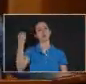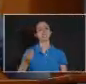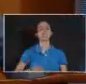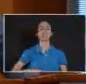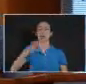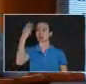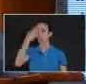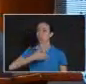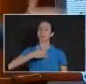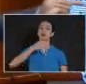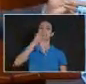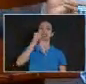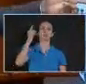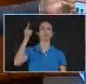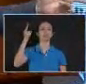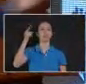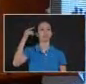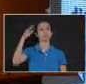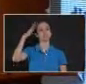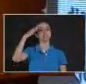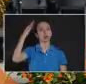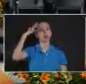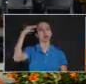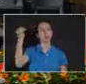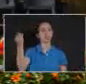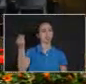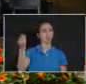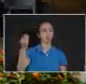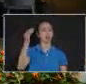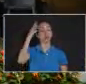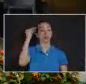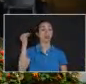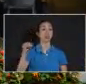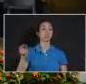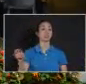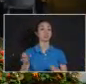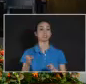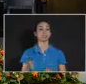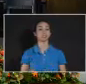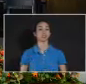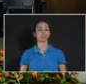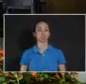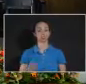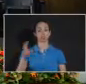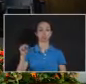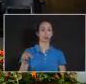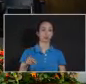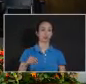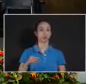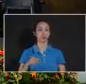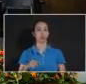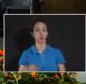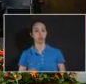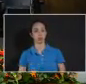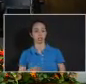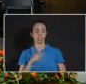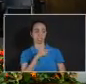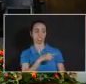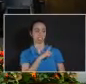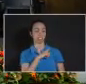Señor? ¿Sabe por qué le mencionó al Señor? Porque entonces ella va a decir, uy, yo no le puedo desobedecer al Señor. Este cuate está bien fiero,